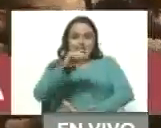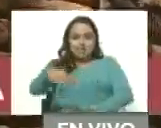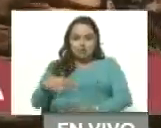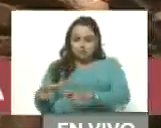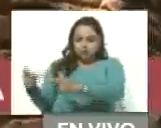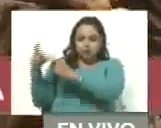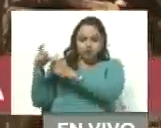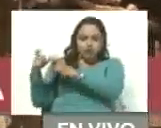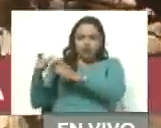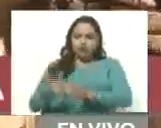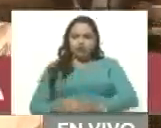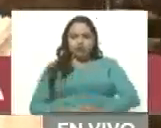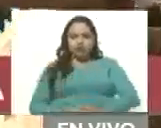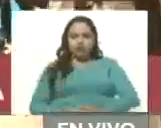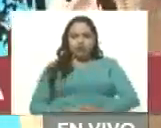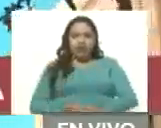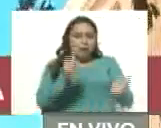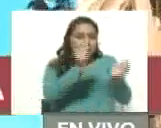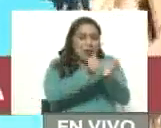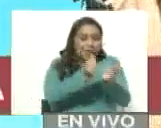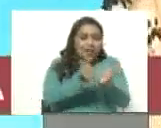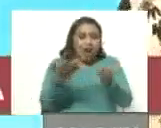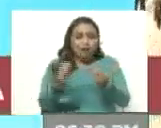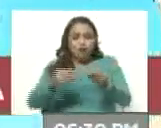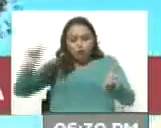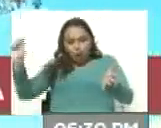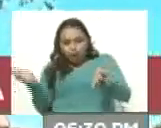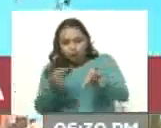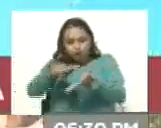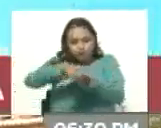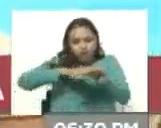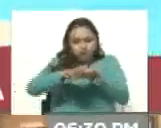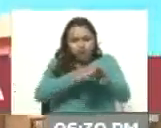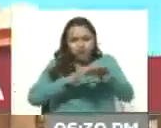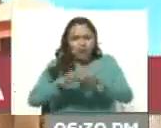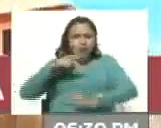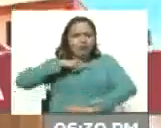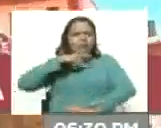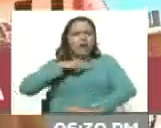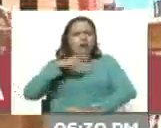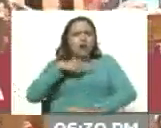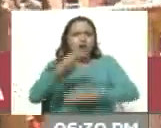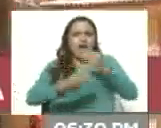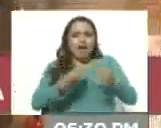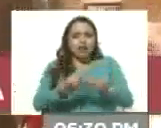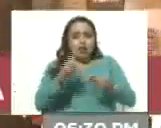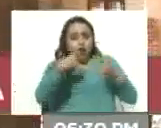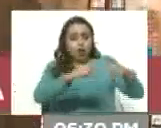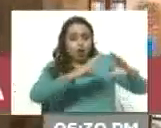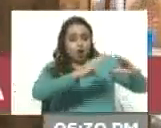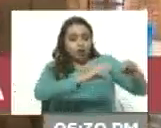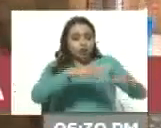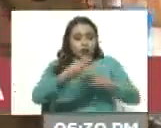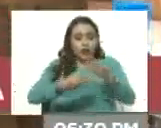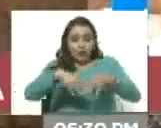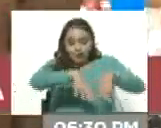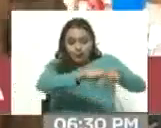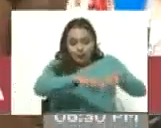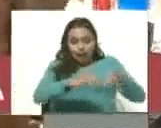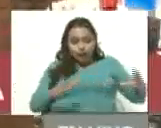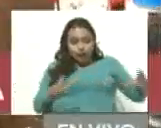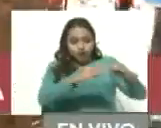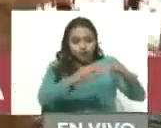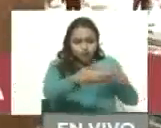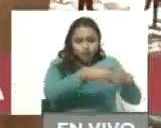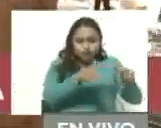piedras mucha arcilla de arcilla hechos a mano tiene también el sistema